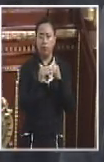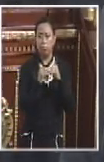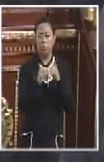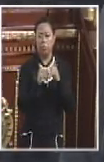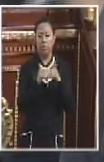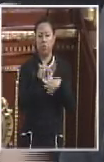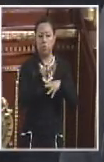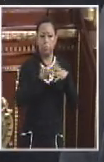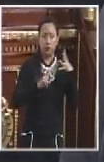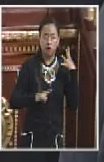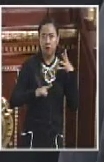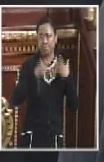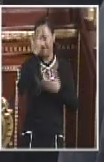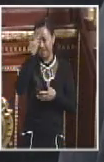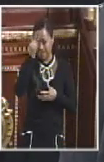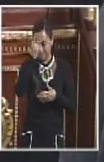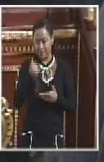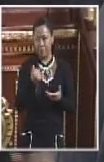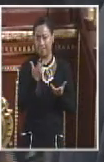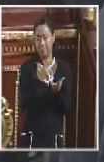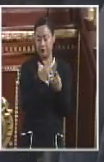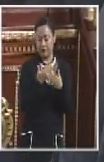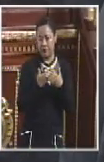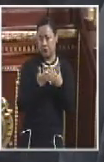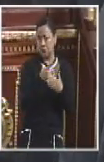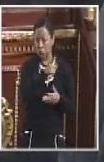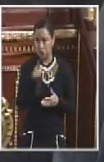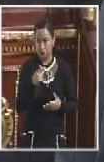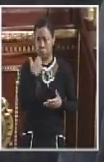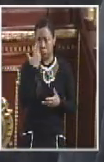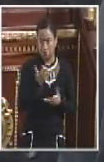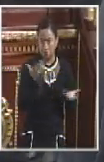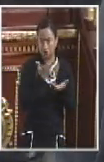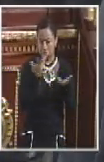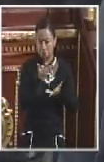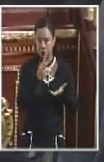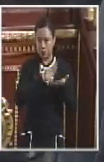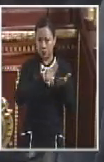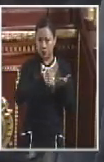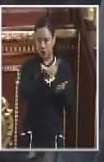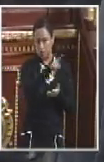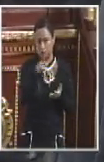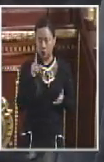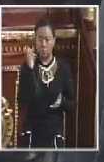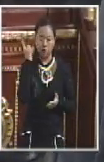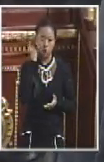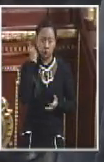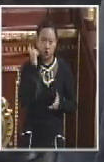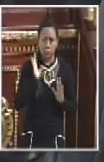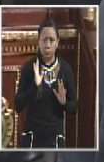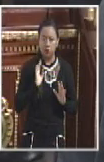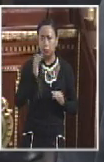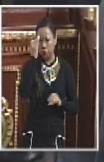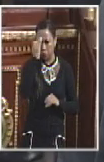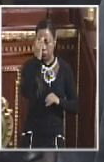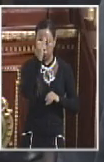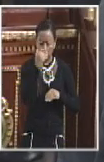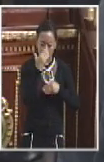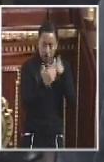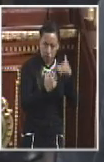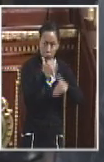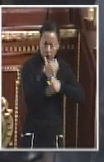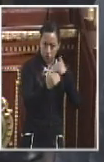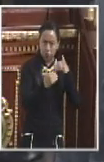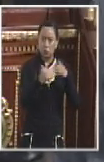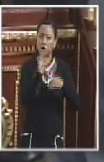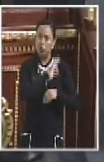estos razonamientos o argumentos que quieran hacer valer los diputados, el momento procesal oportuno